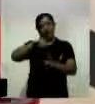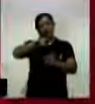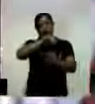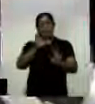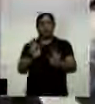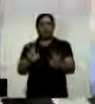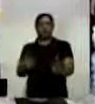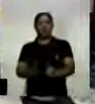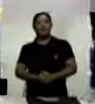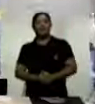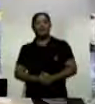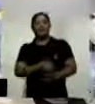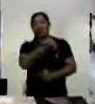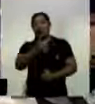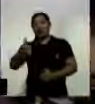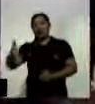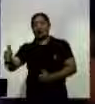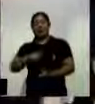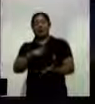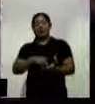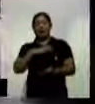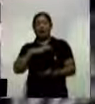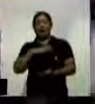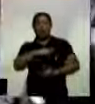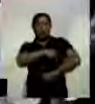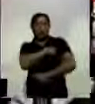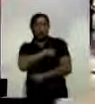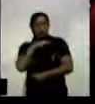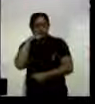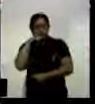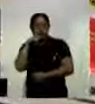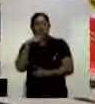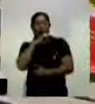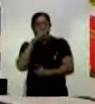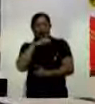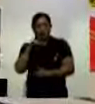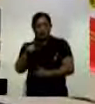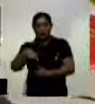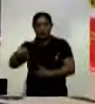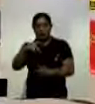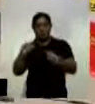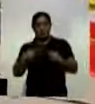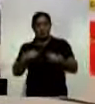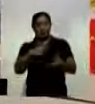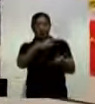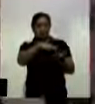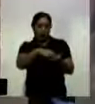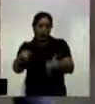realiza la sanitización de manos y toma de temperatura a comerciantes y visitantes. Con información